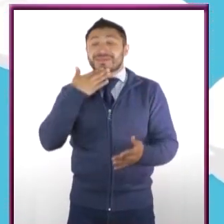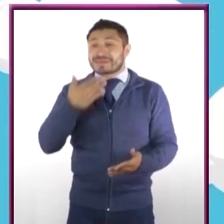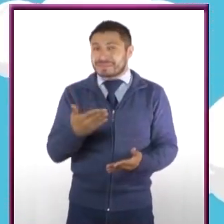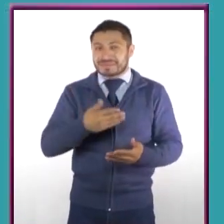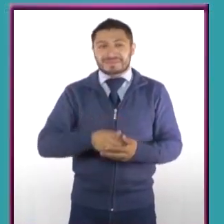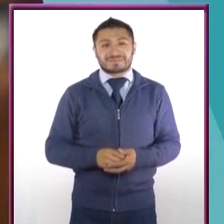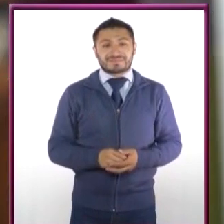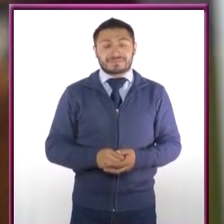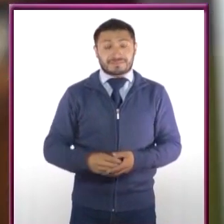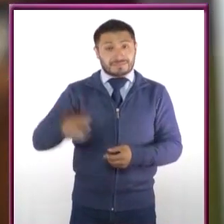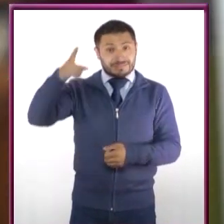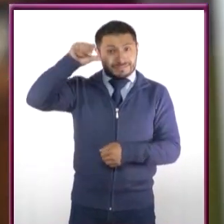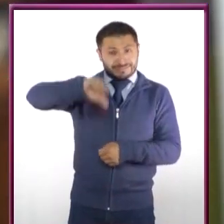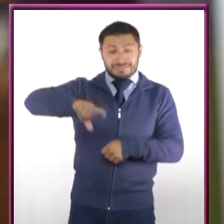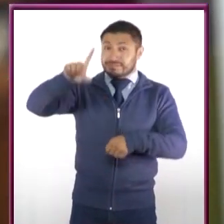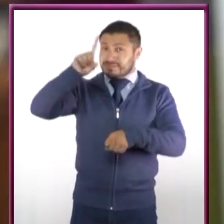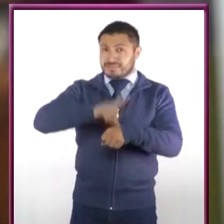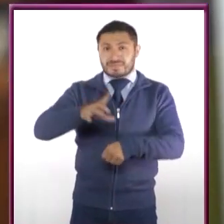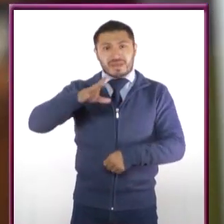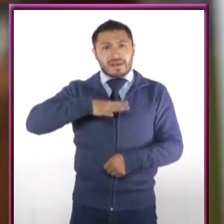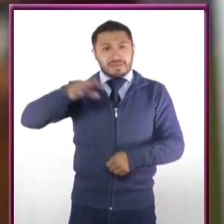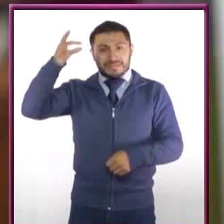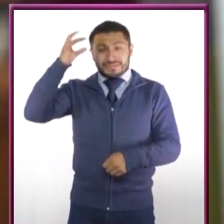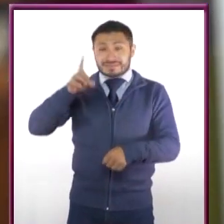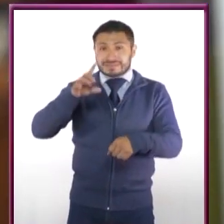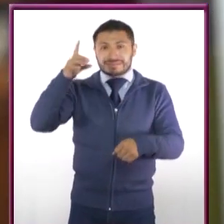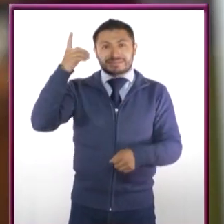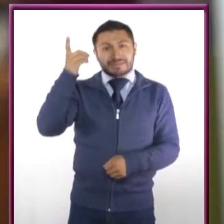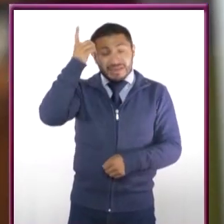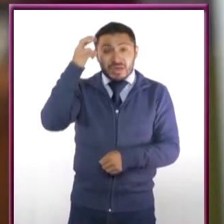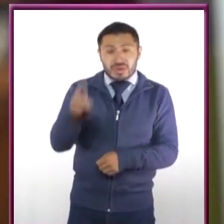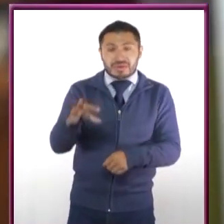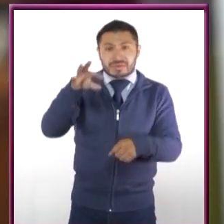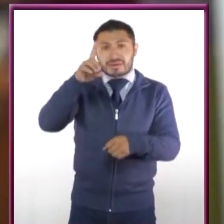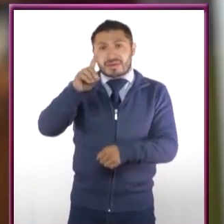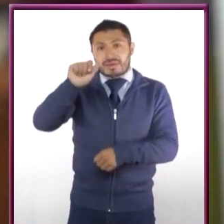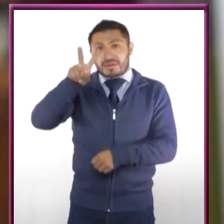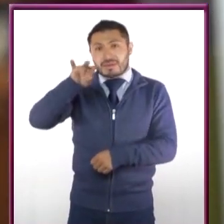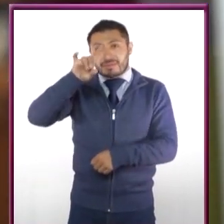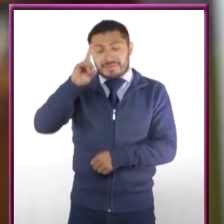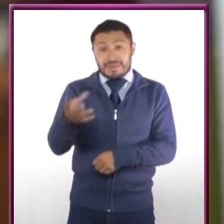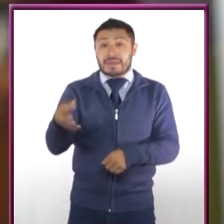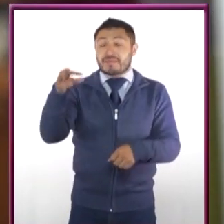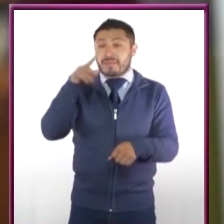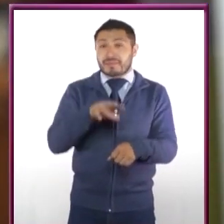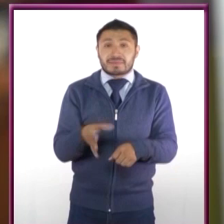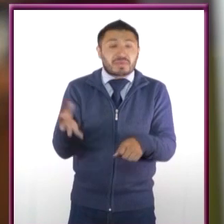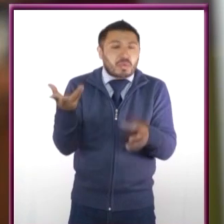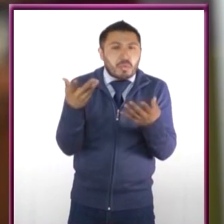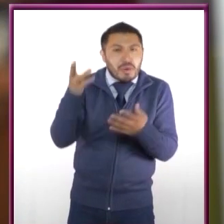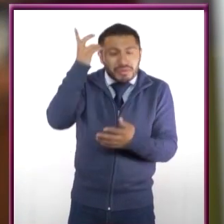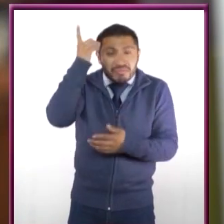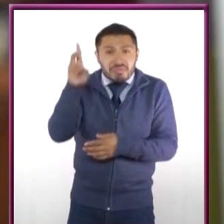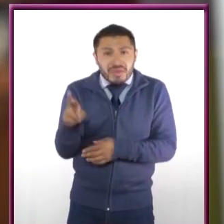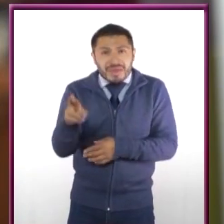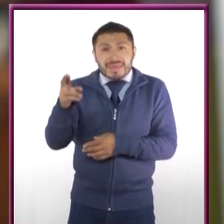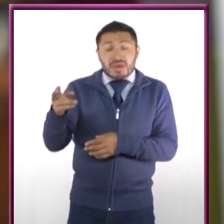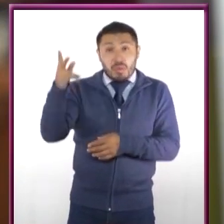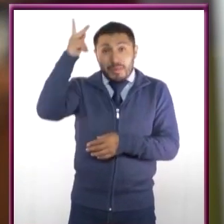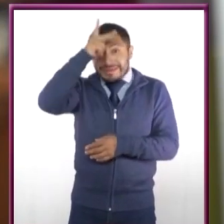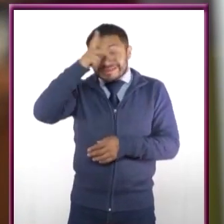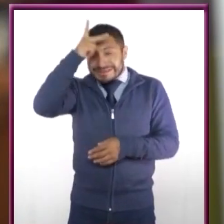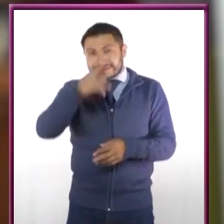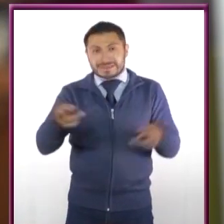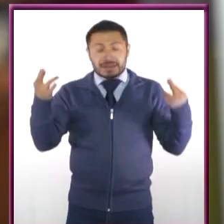intento. El día de hoy estamos con el Dr. David Ocampo Fonseca, médico psiquiatra y profesor de la Facultad de Medicina